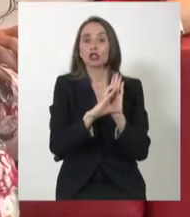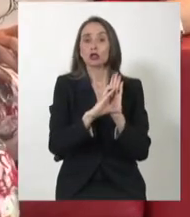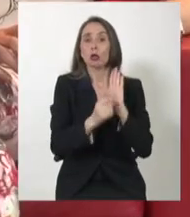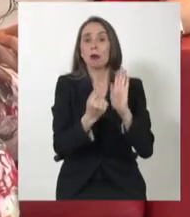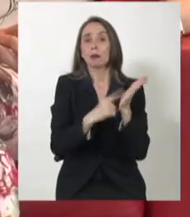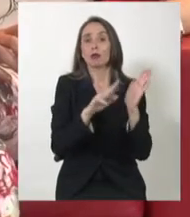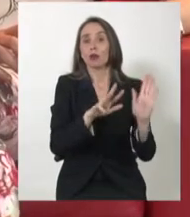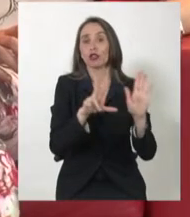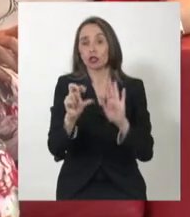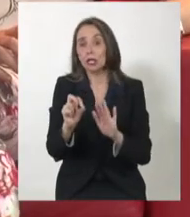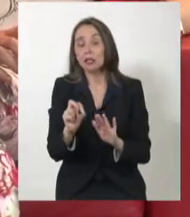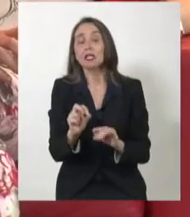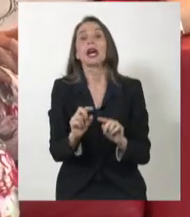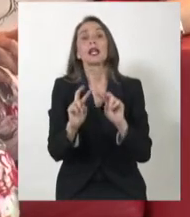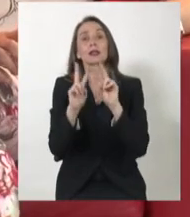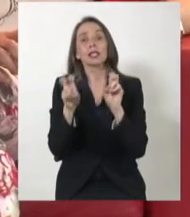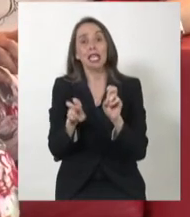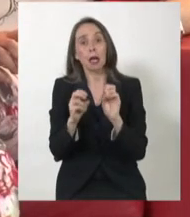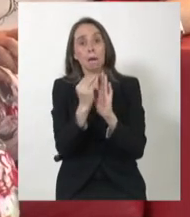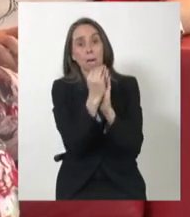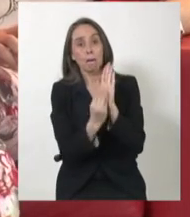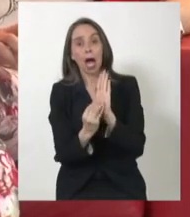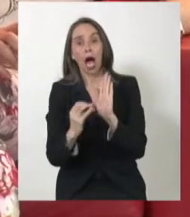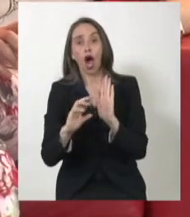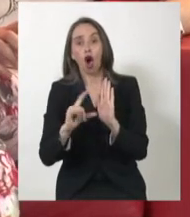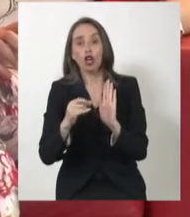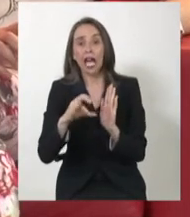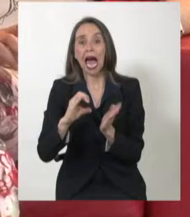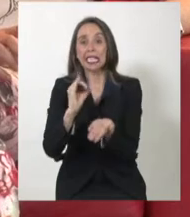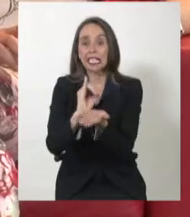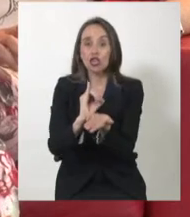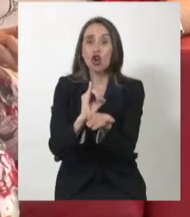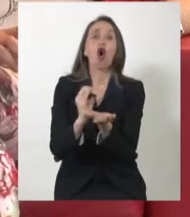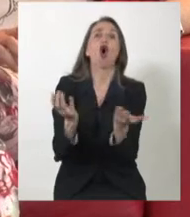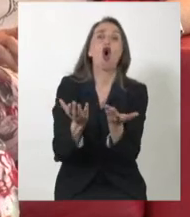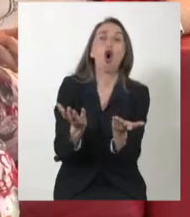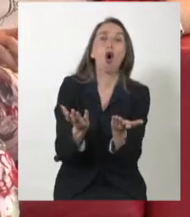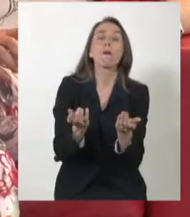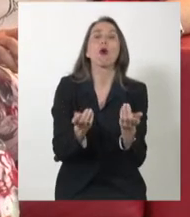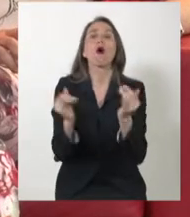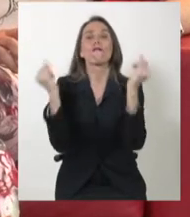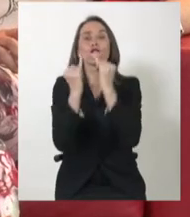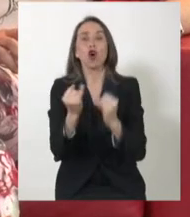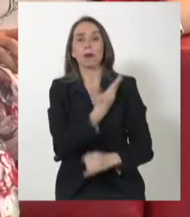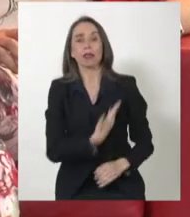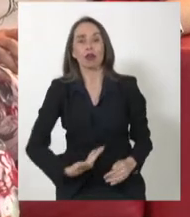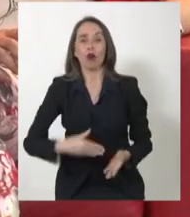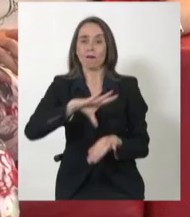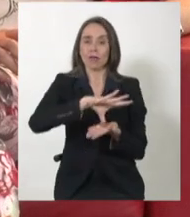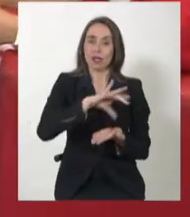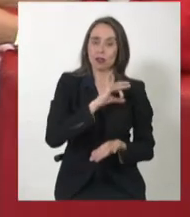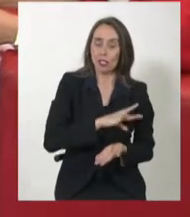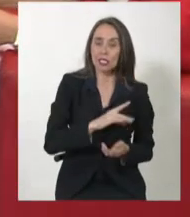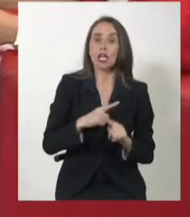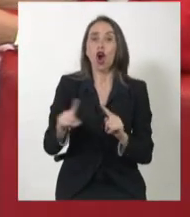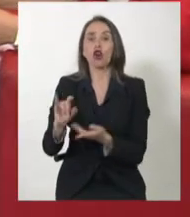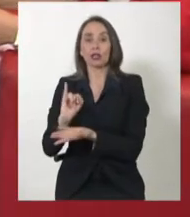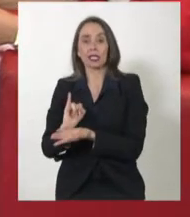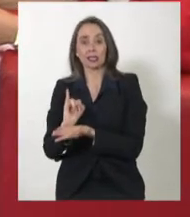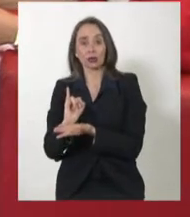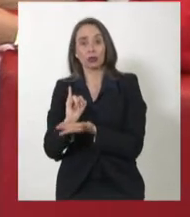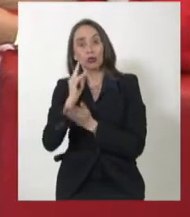estar. Y por supuesto que en la parte orgánica, claro, la forma de gobierno, los órganos de gobierno, y tiene que existir un órgano también que vele